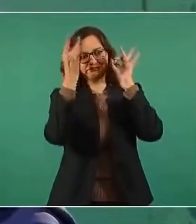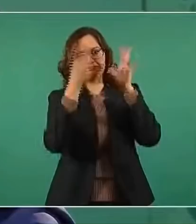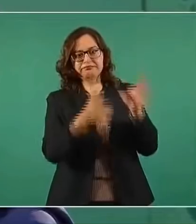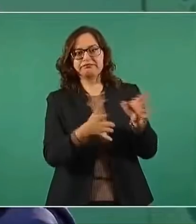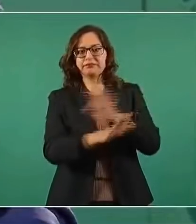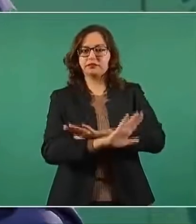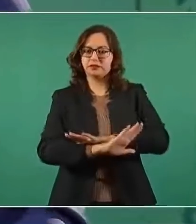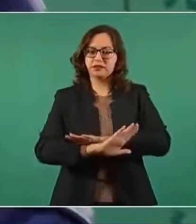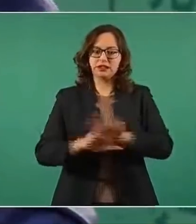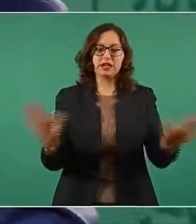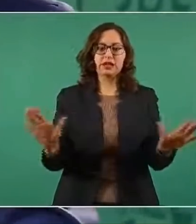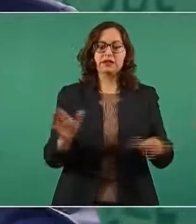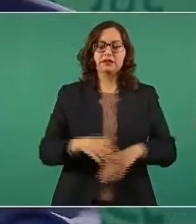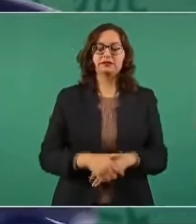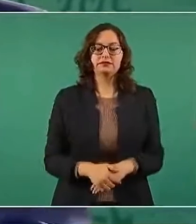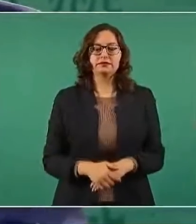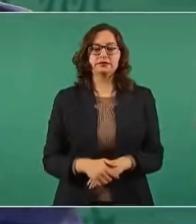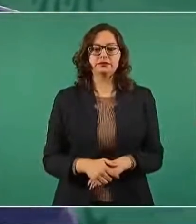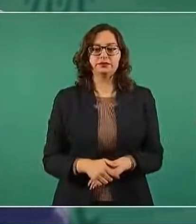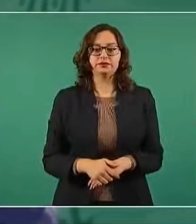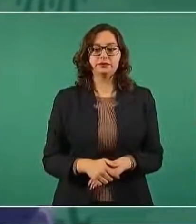Ya no hay ciudadanos imaginarios.